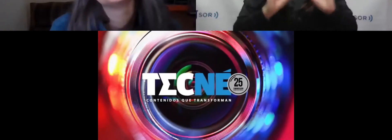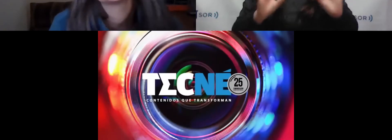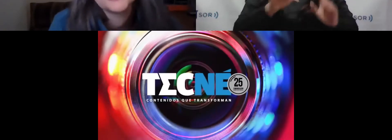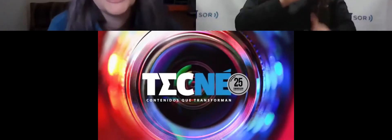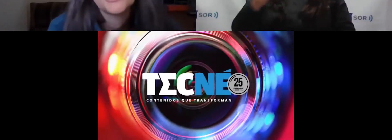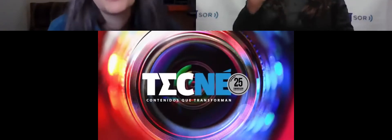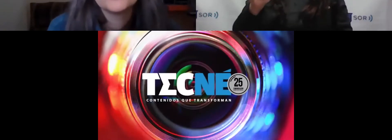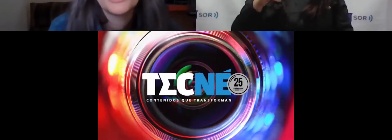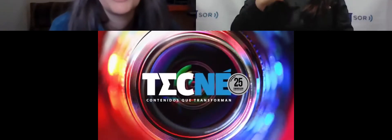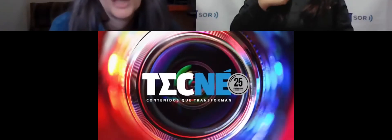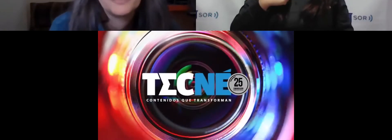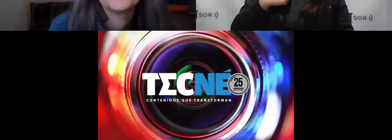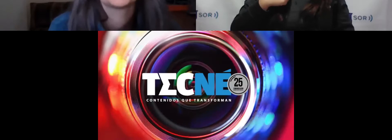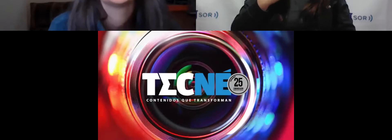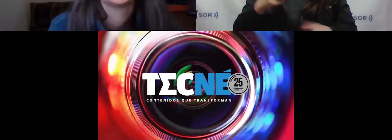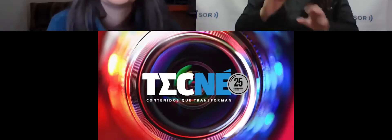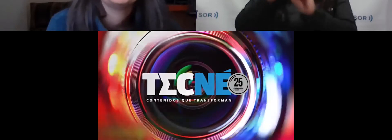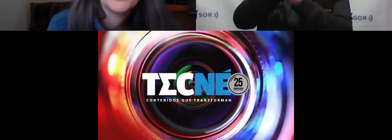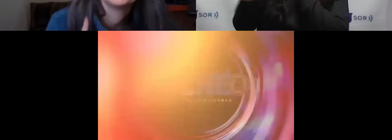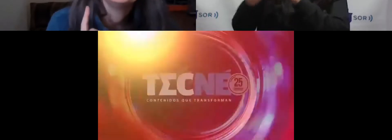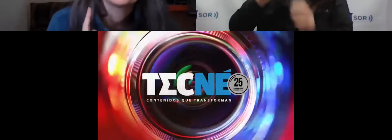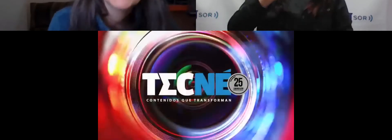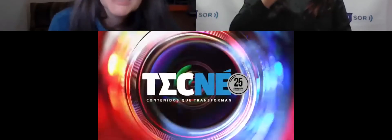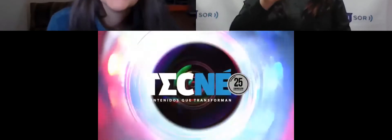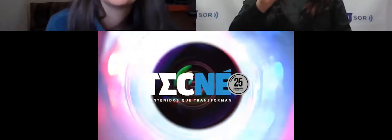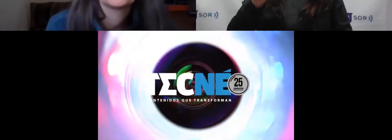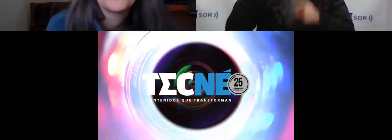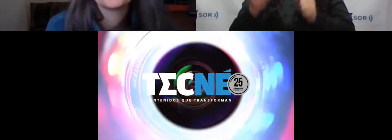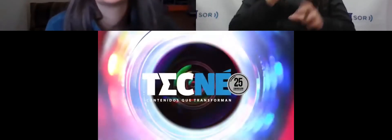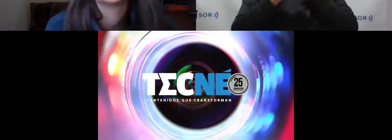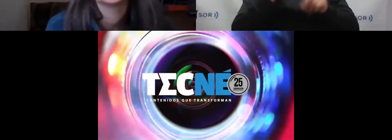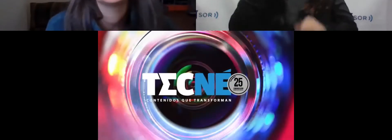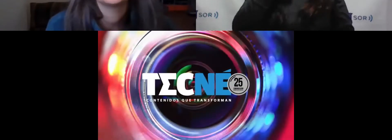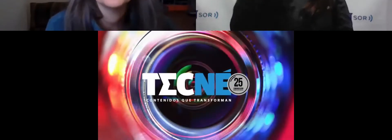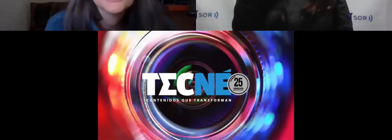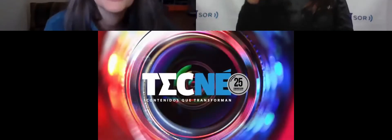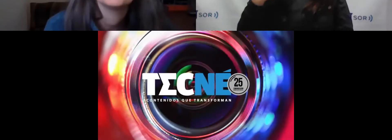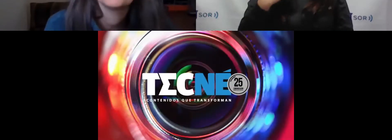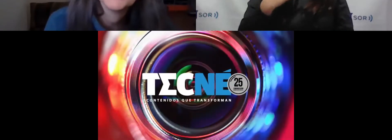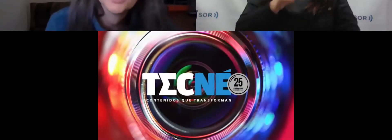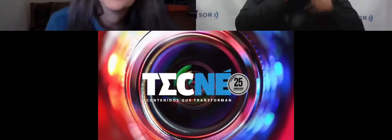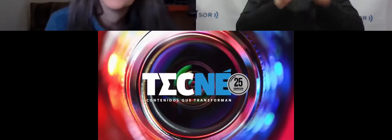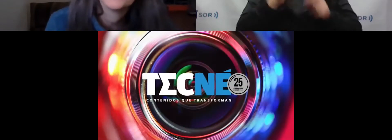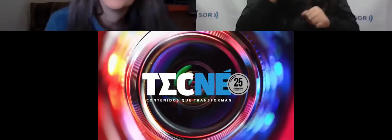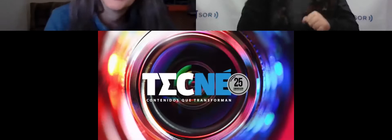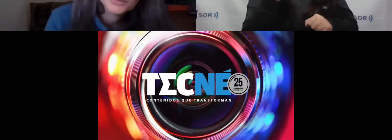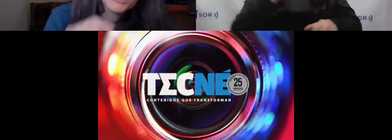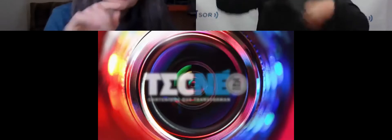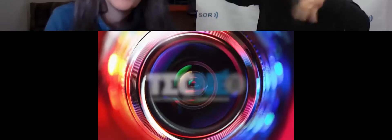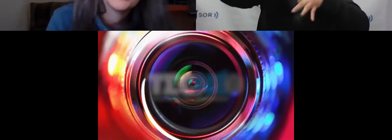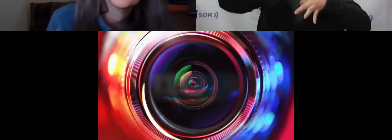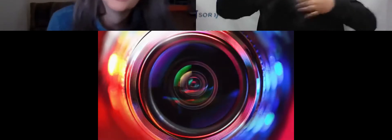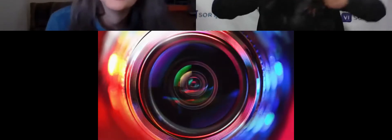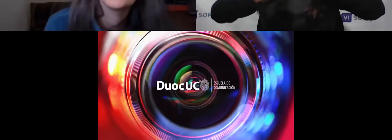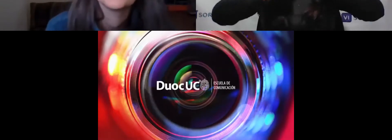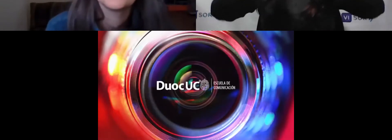le voy a transmitir las que vota paola bien muy importante por favor contesten una encuesta que les va a aparecer en el chat también